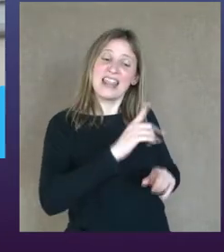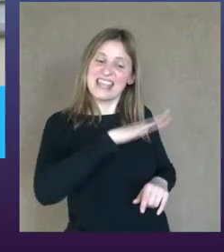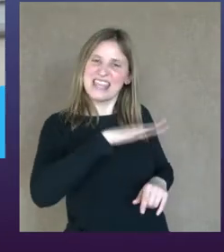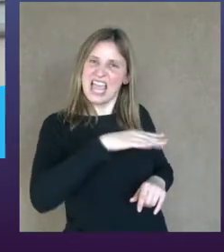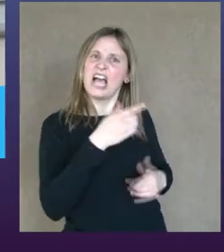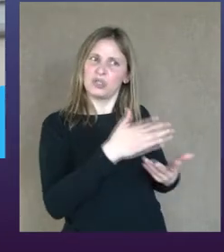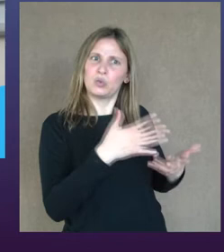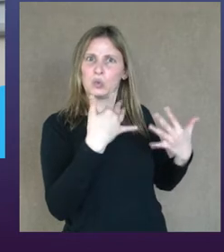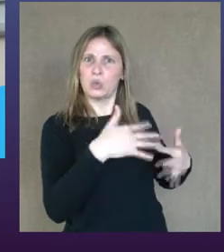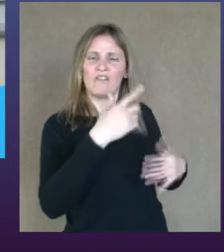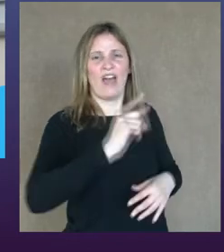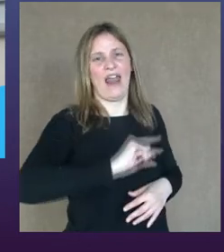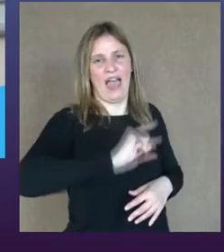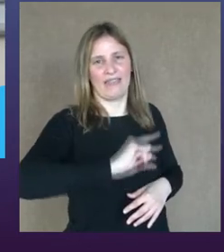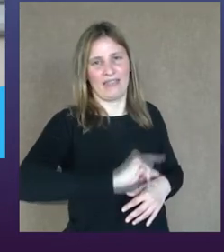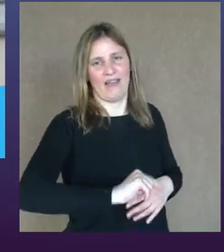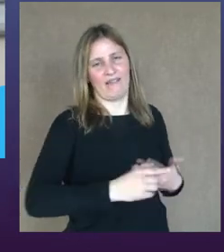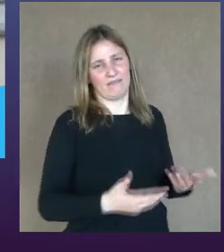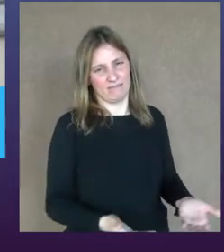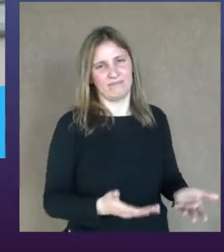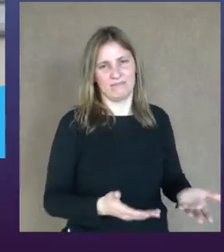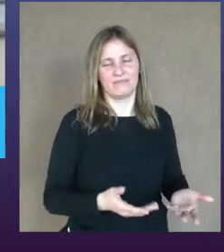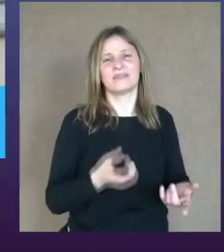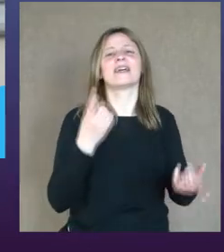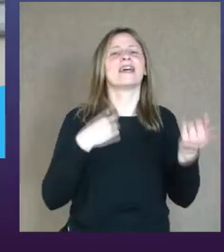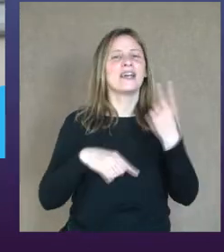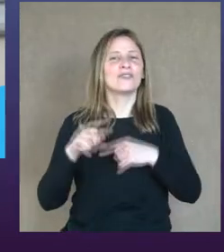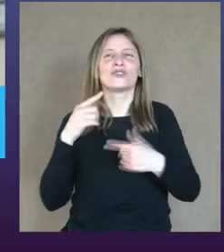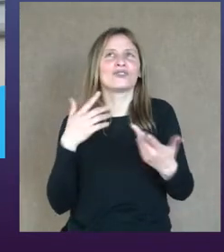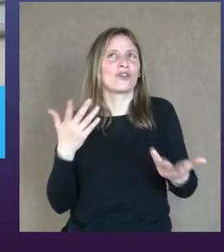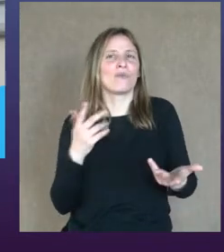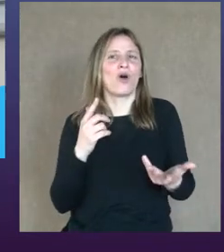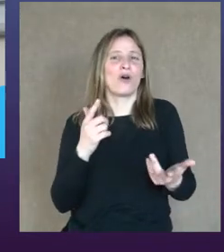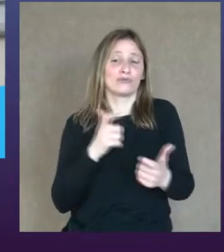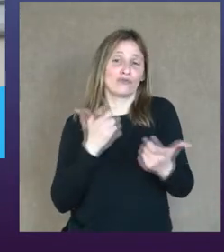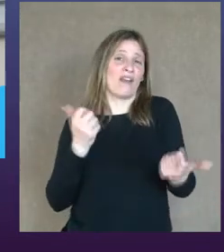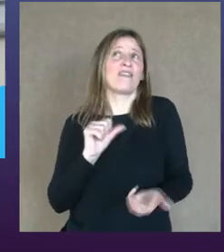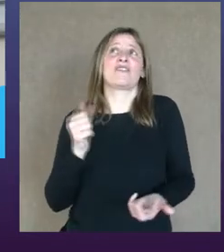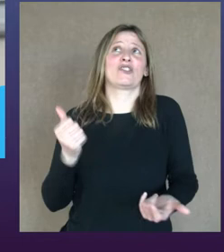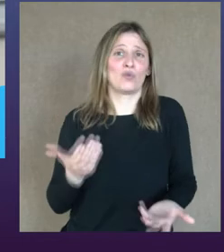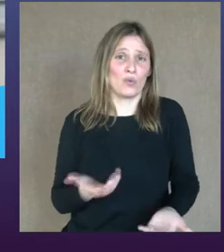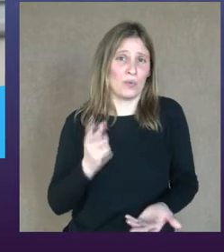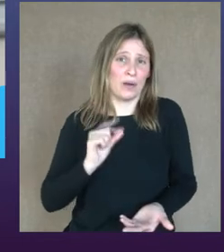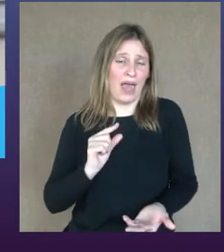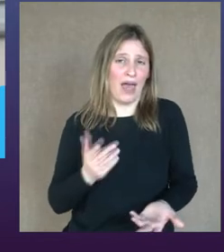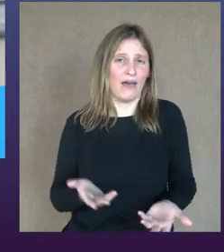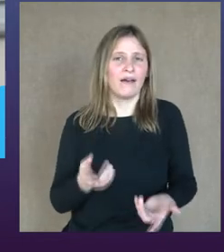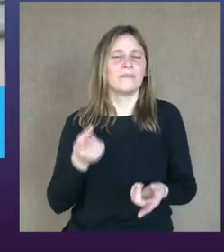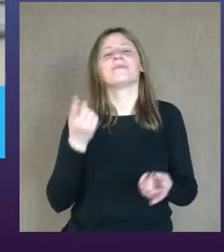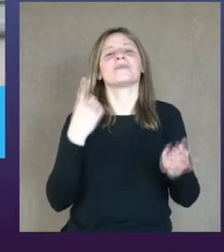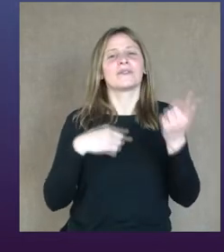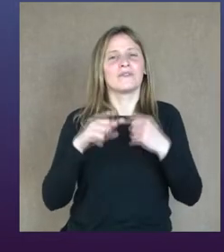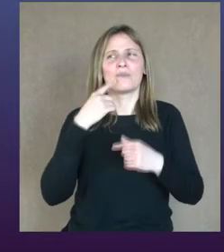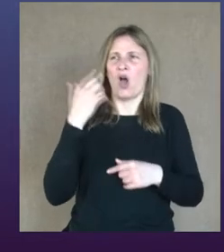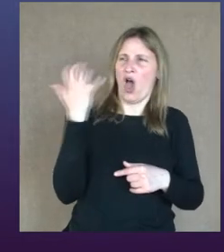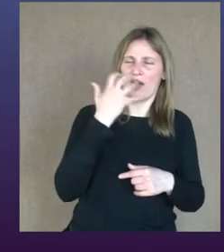eres barata. Y con eso era mi virtud, ¿no? La verdad es que fue una cosa